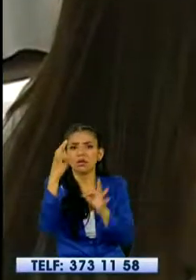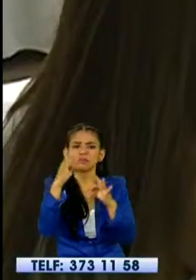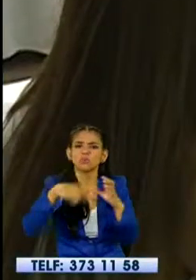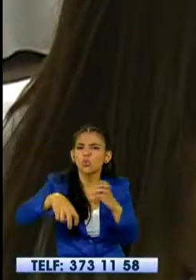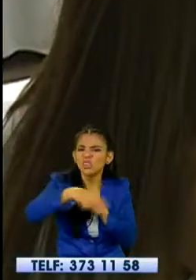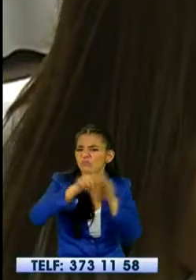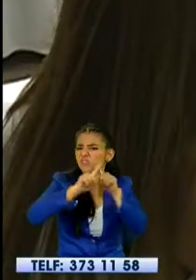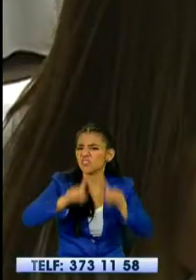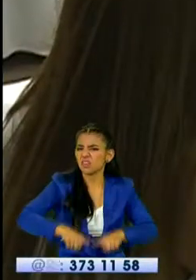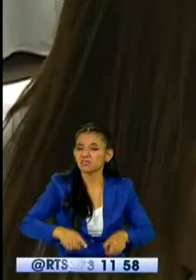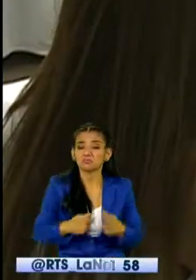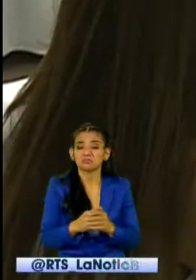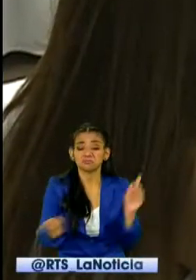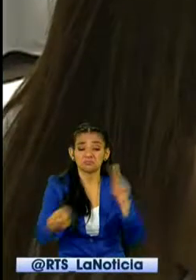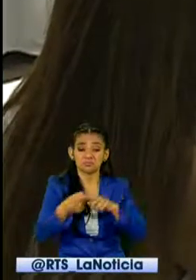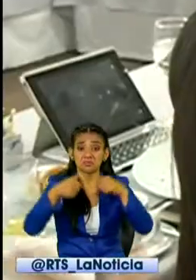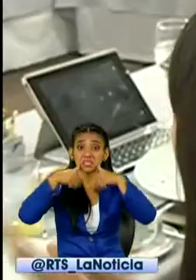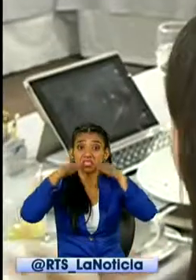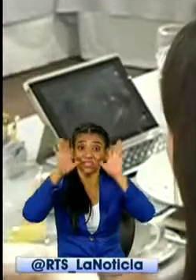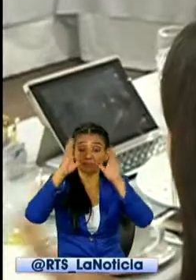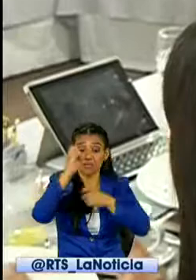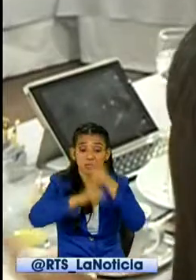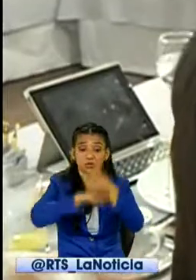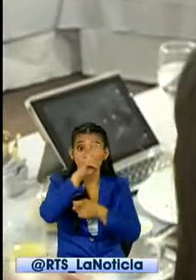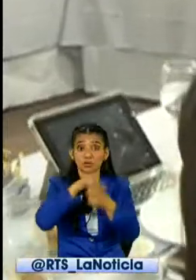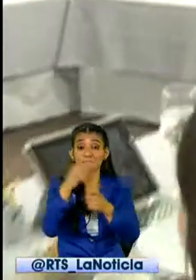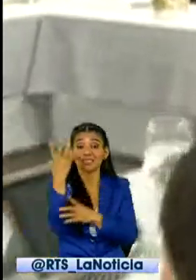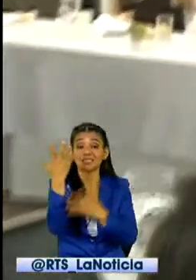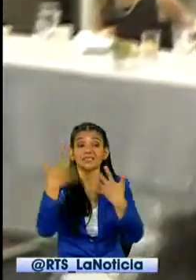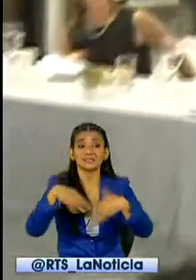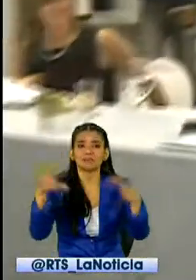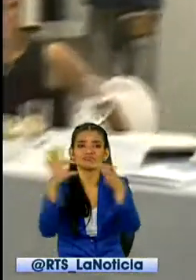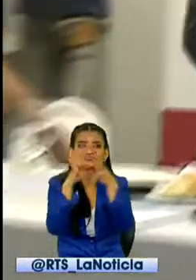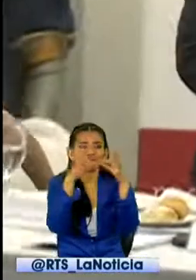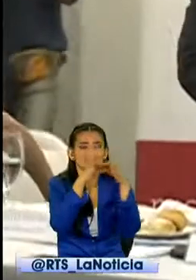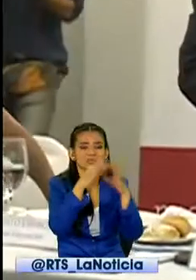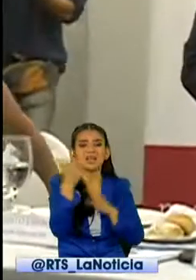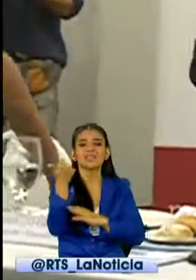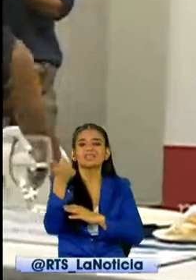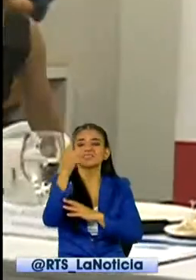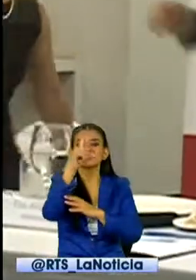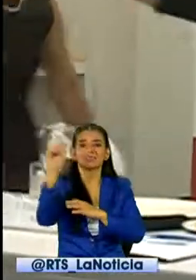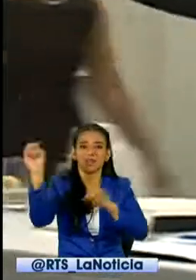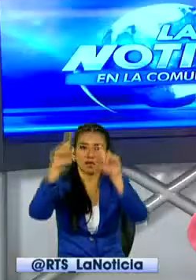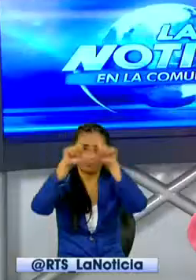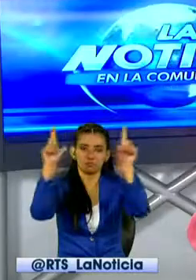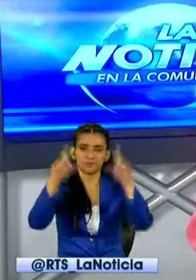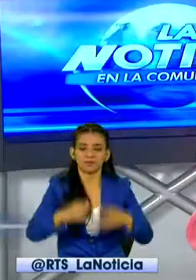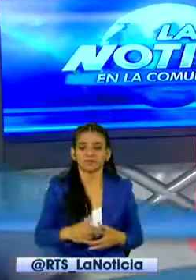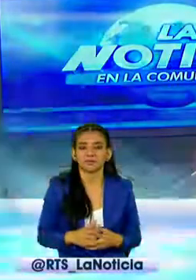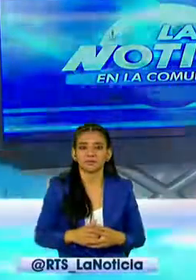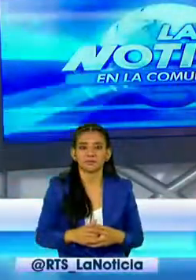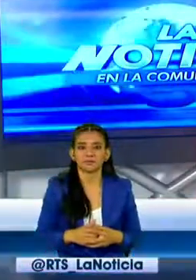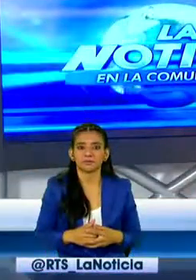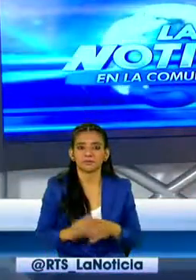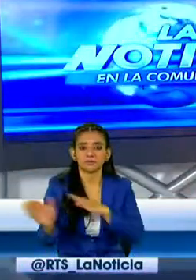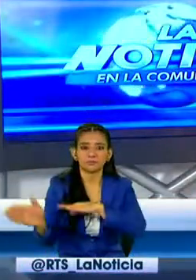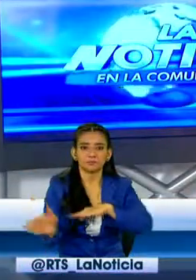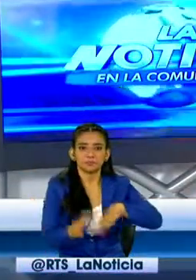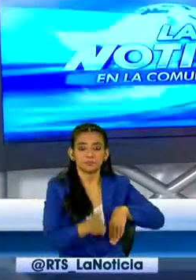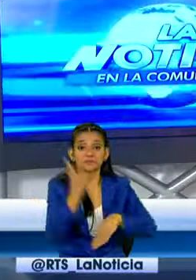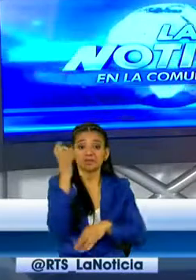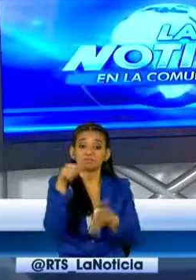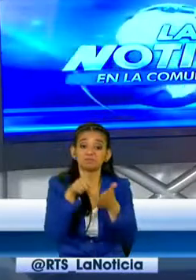diciembre de este año se consolidarán los acuerdos con más de 100 compañías, informó Cristina Herrera. Unas 15.000